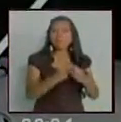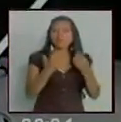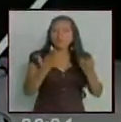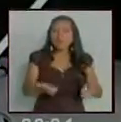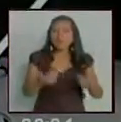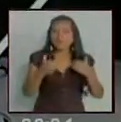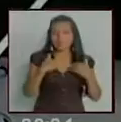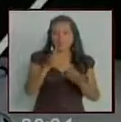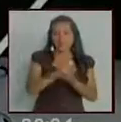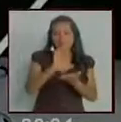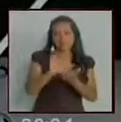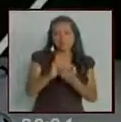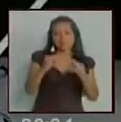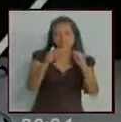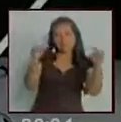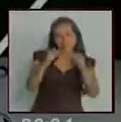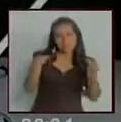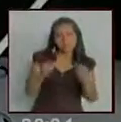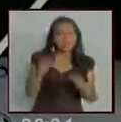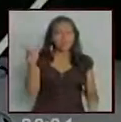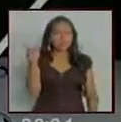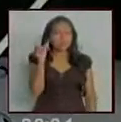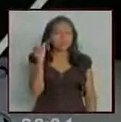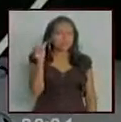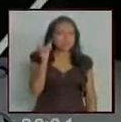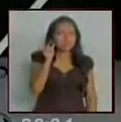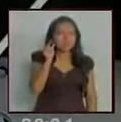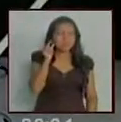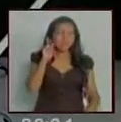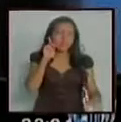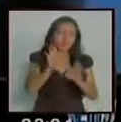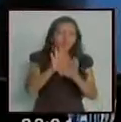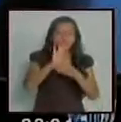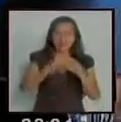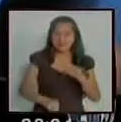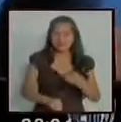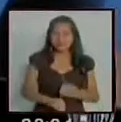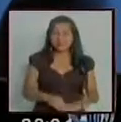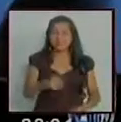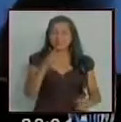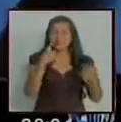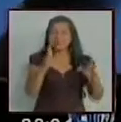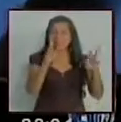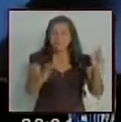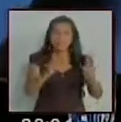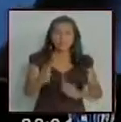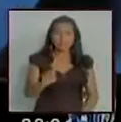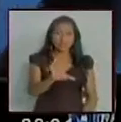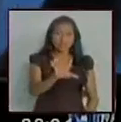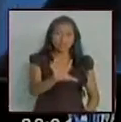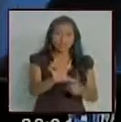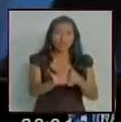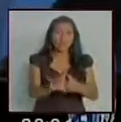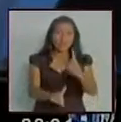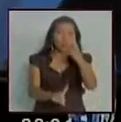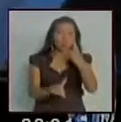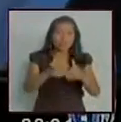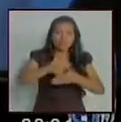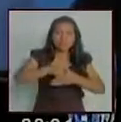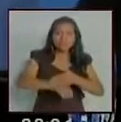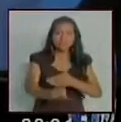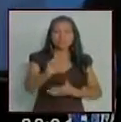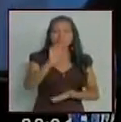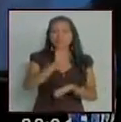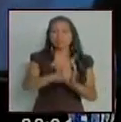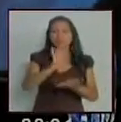con alguna discapacidad auditiva. En Bolivia tenemos más de 7.000, sin ir lejos. Se dice que uno de cada cinco personas nacen con esta discapacidad,